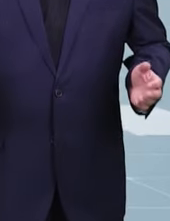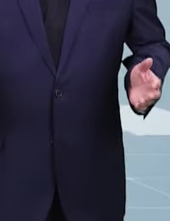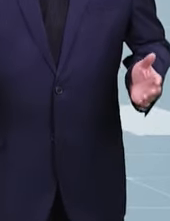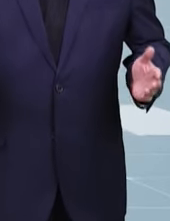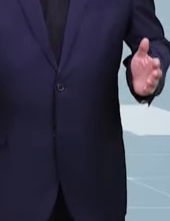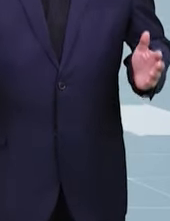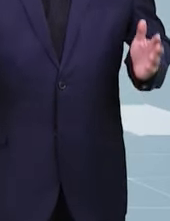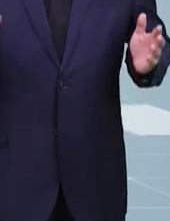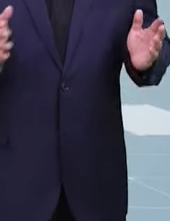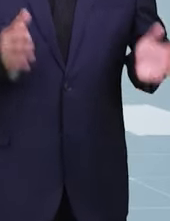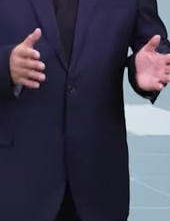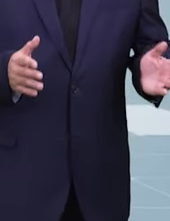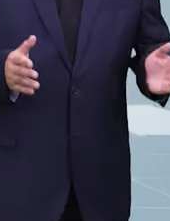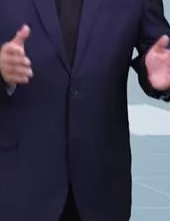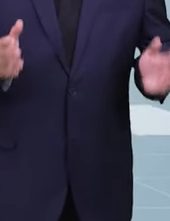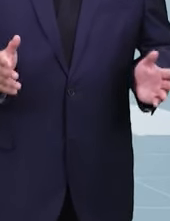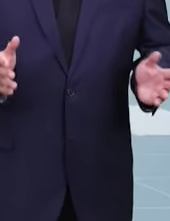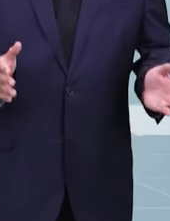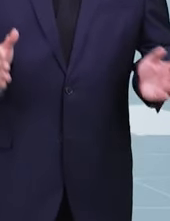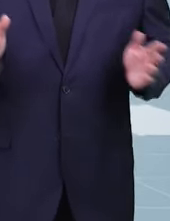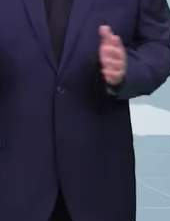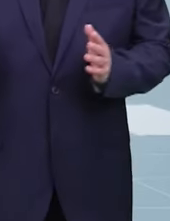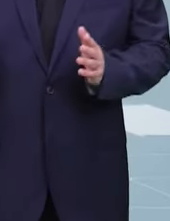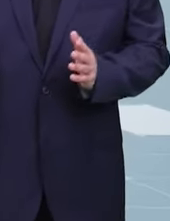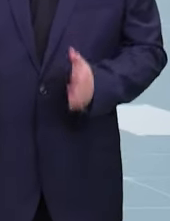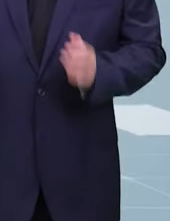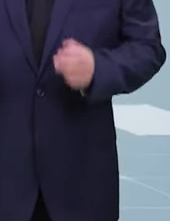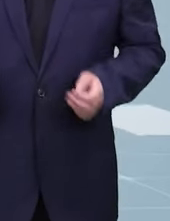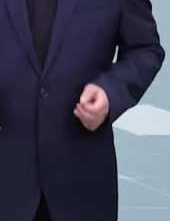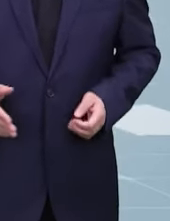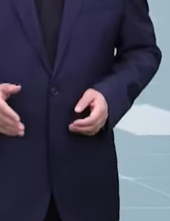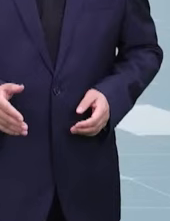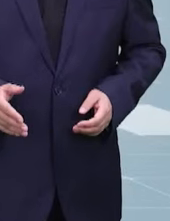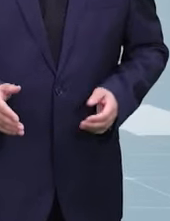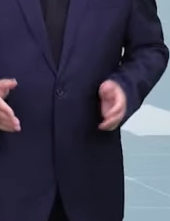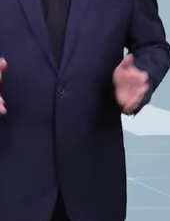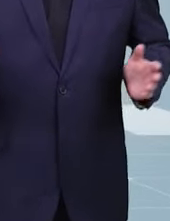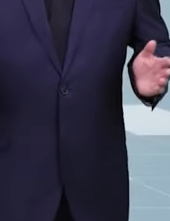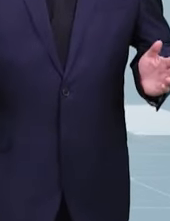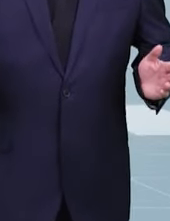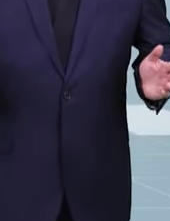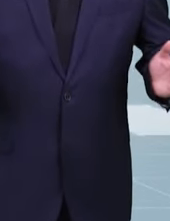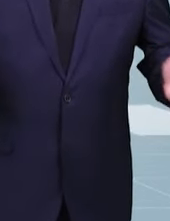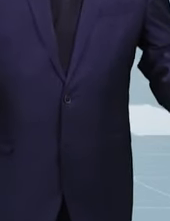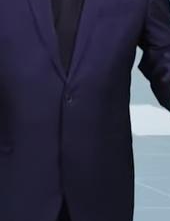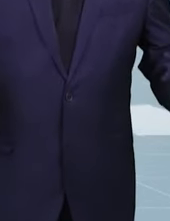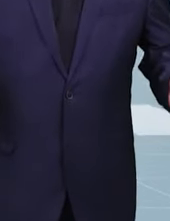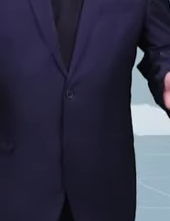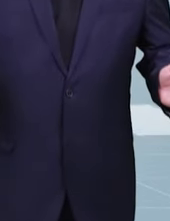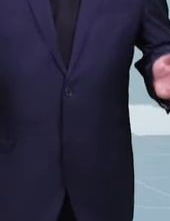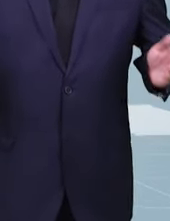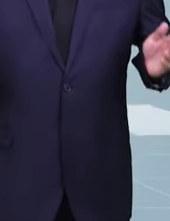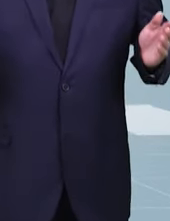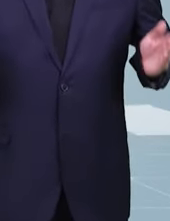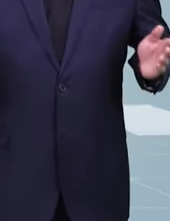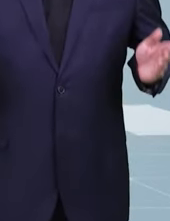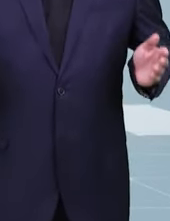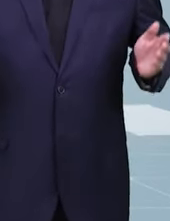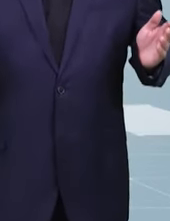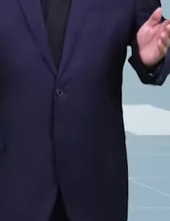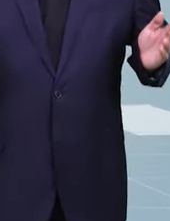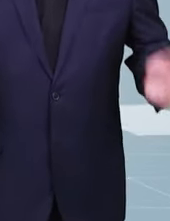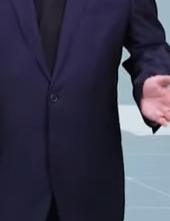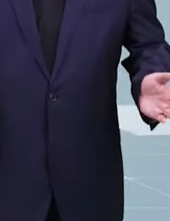doctor científico de China estoy muy contento de participar en esta Cumbre durante el último año la